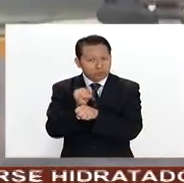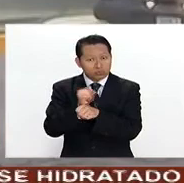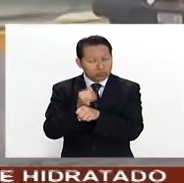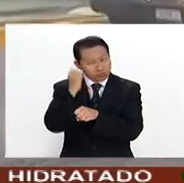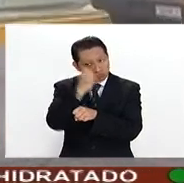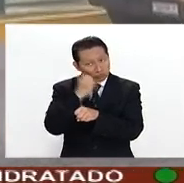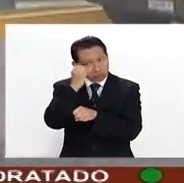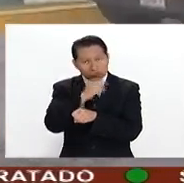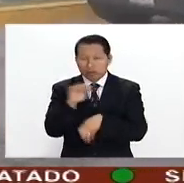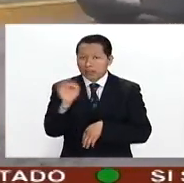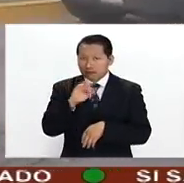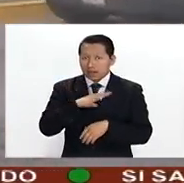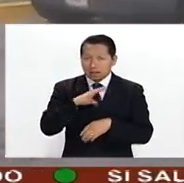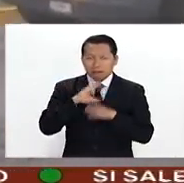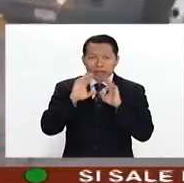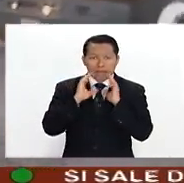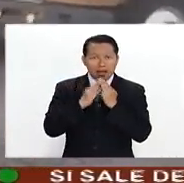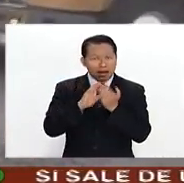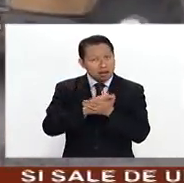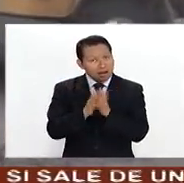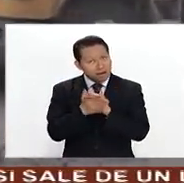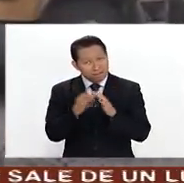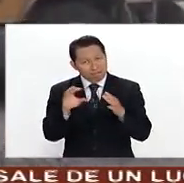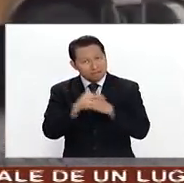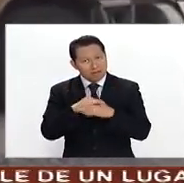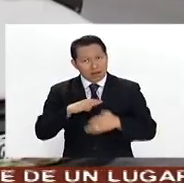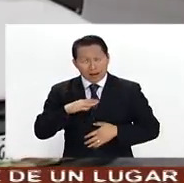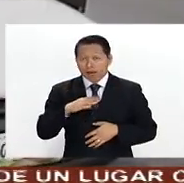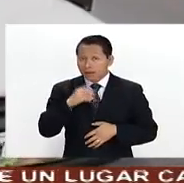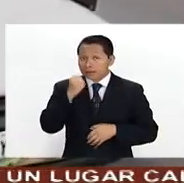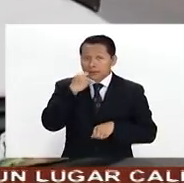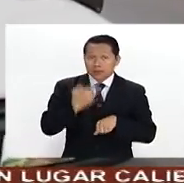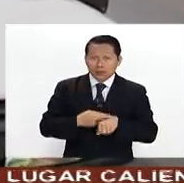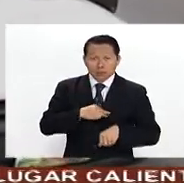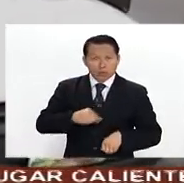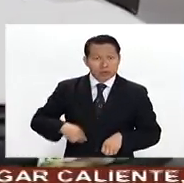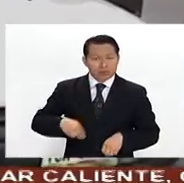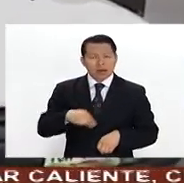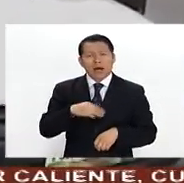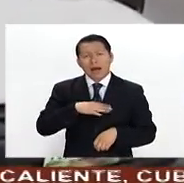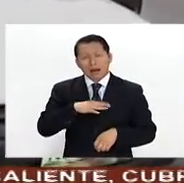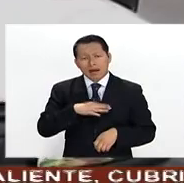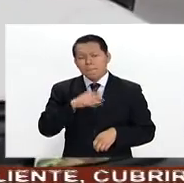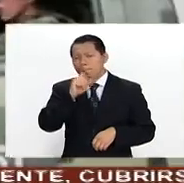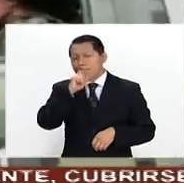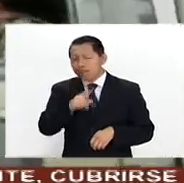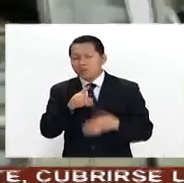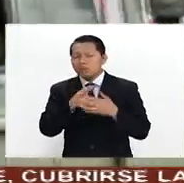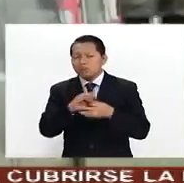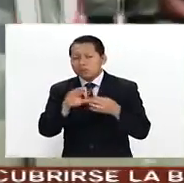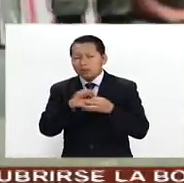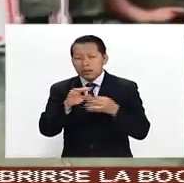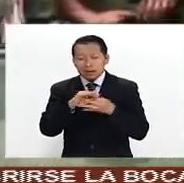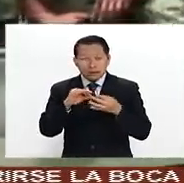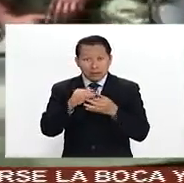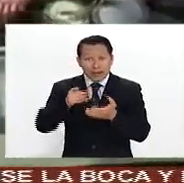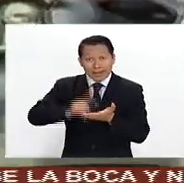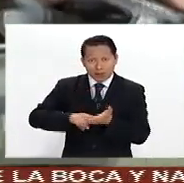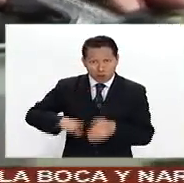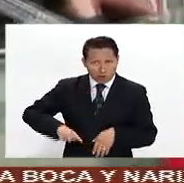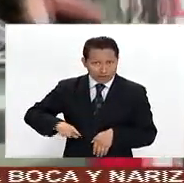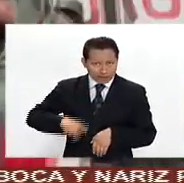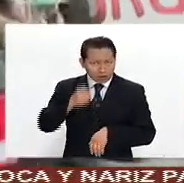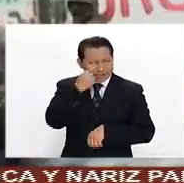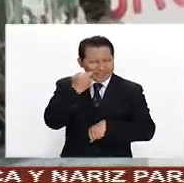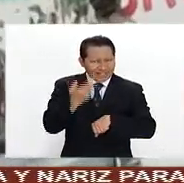probables vínculos con la delincuencia organizada. Sin detallar el municipio o el nombre del alcalde, el gobernador señaló que la Secretaría de Gobierno del Estado se